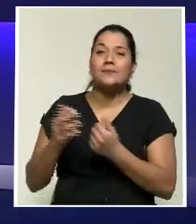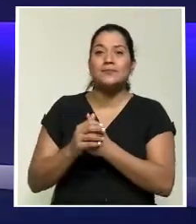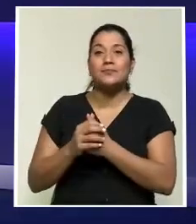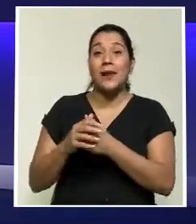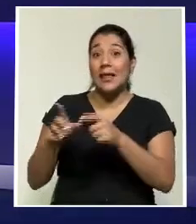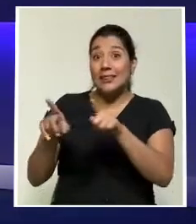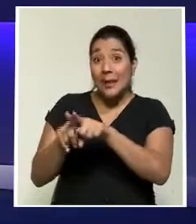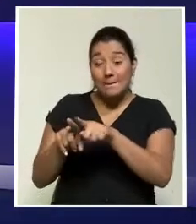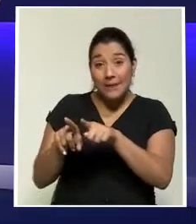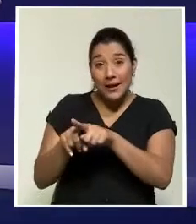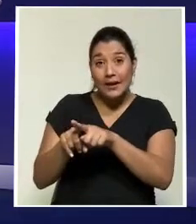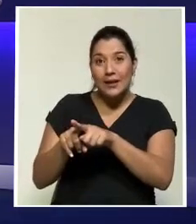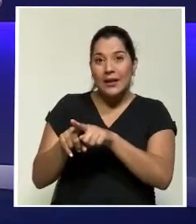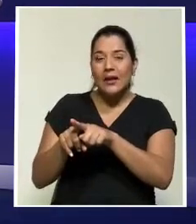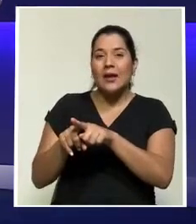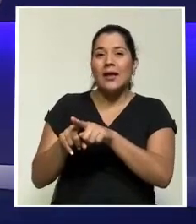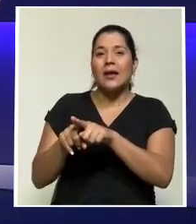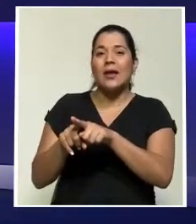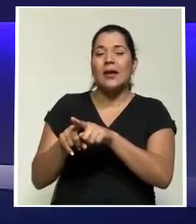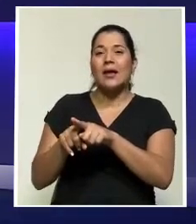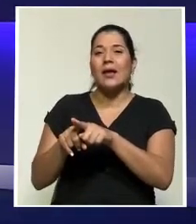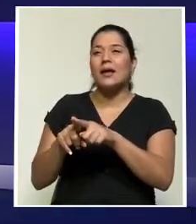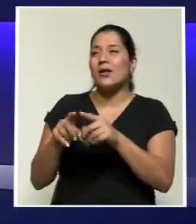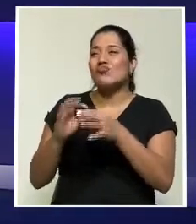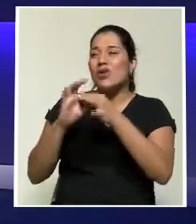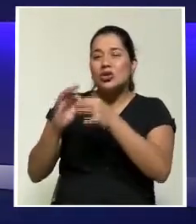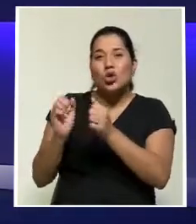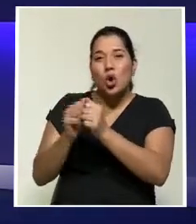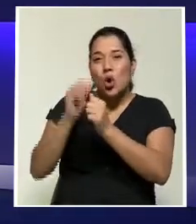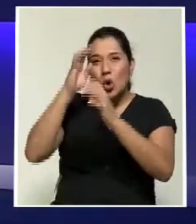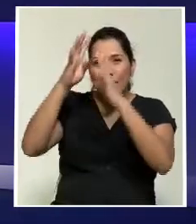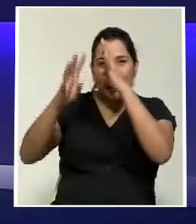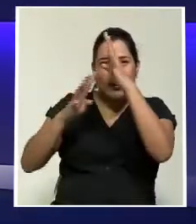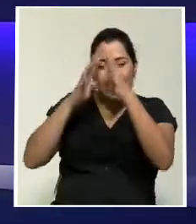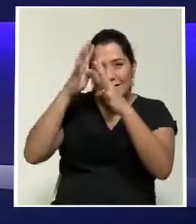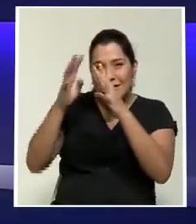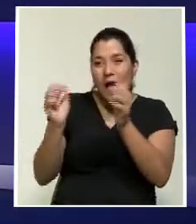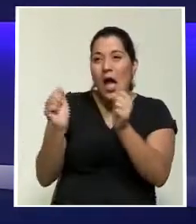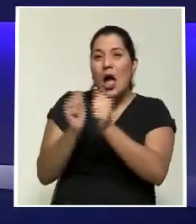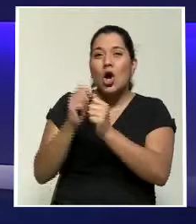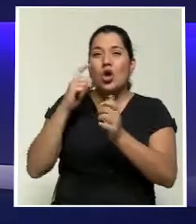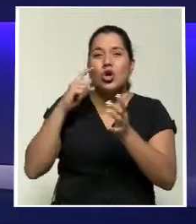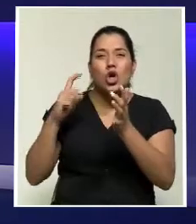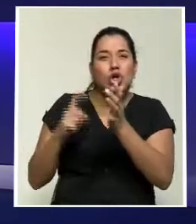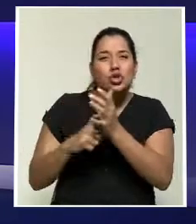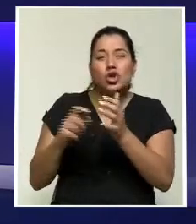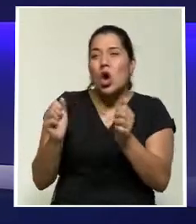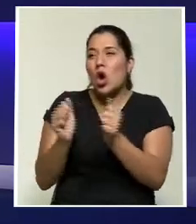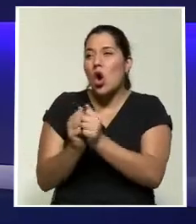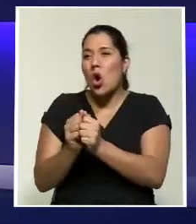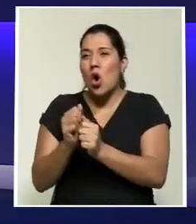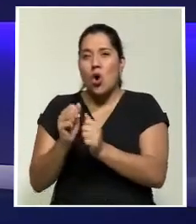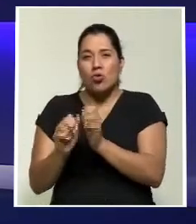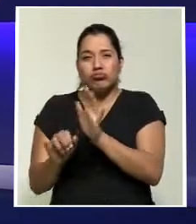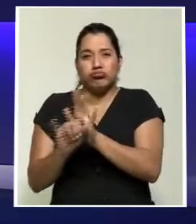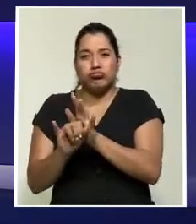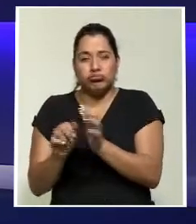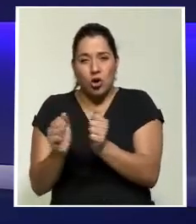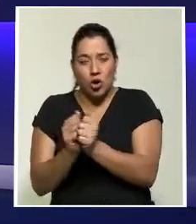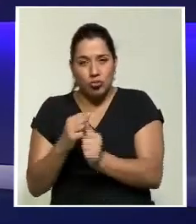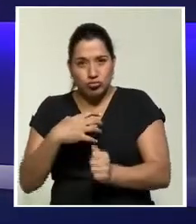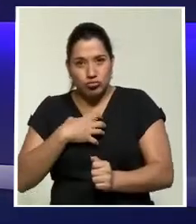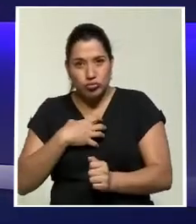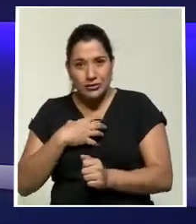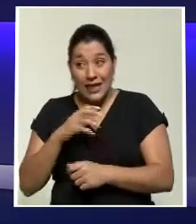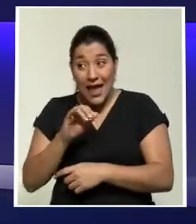También las que suma Max Neff tienen que ver con creatividad, con reconocimiento, con pertenencia, con identidad, y esas son necesidades